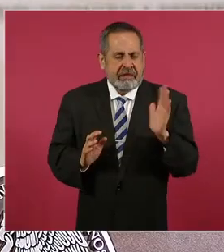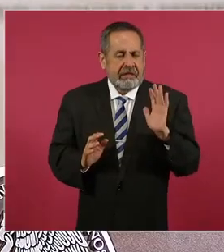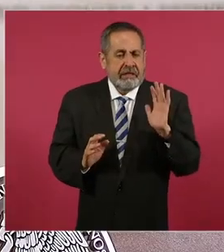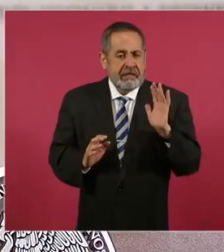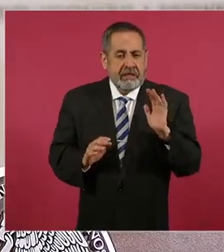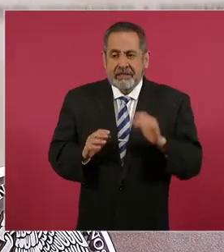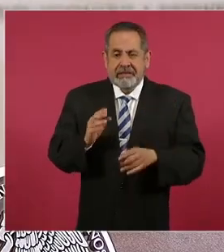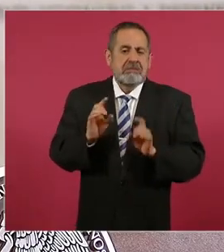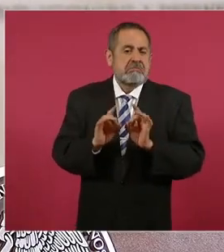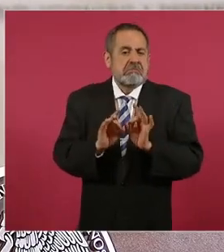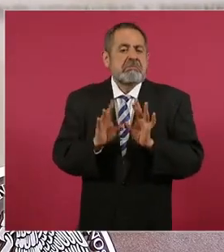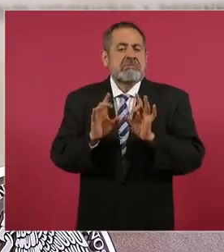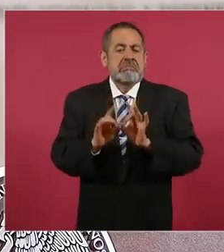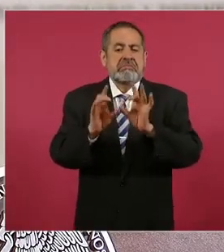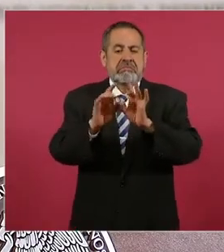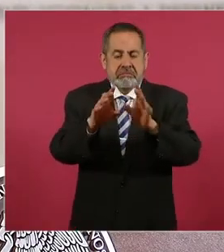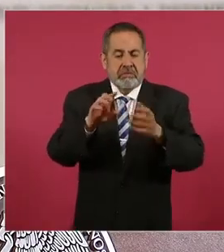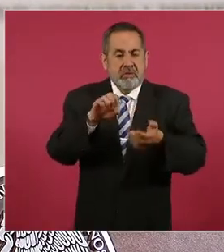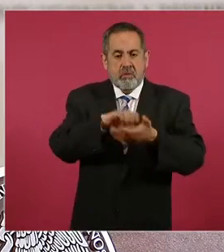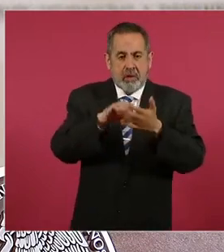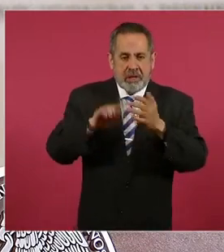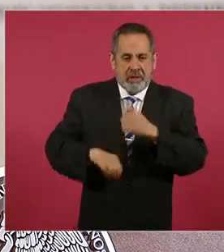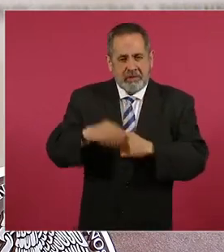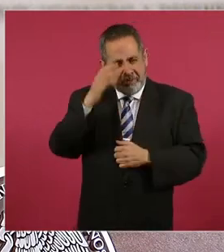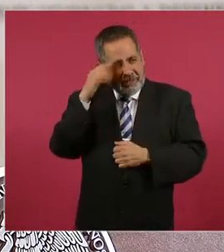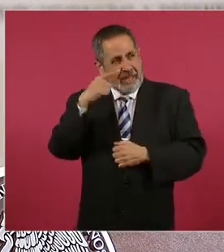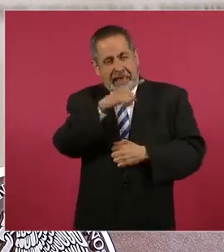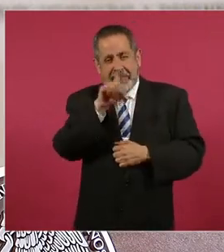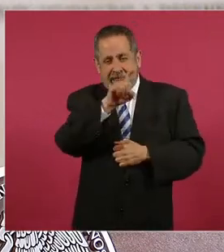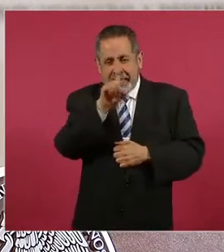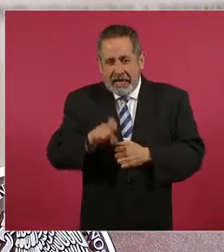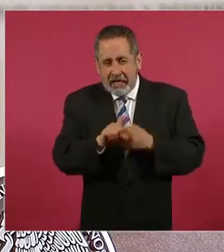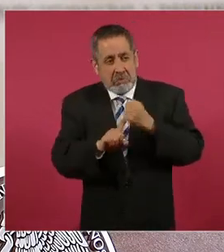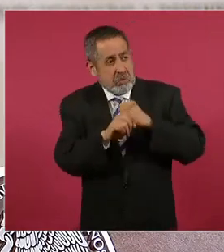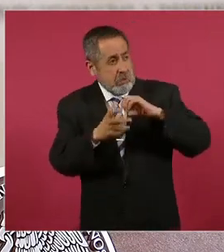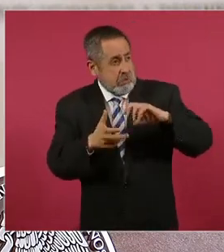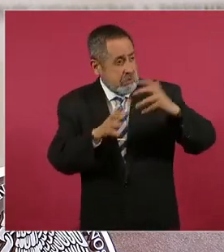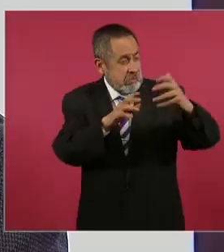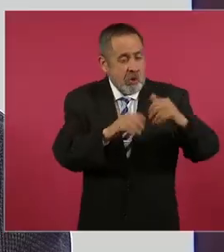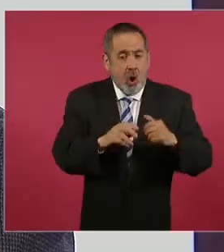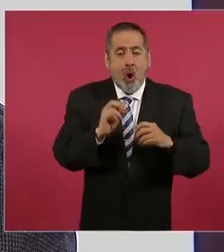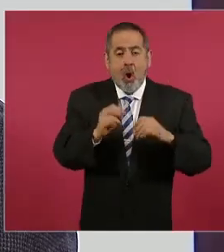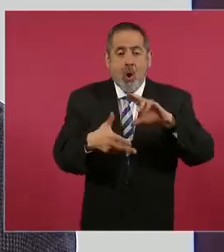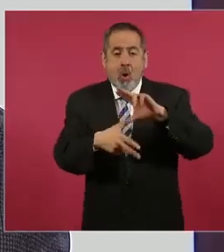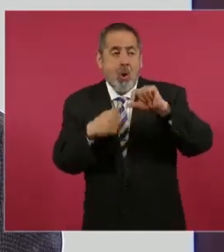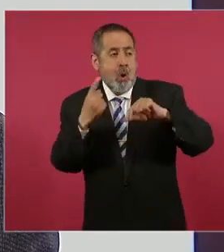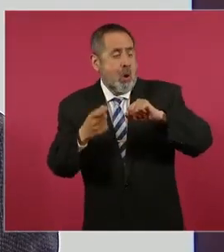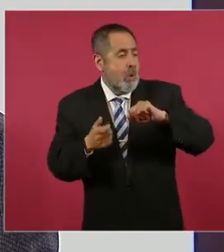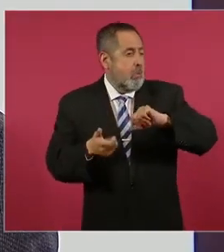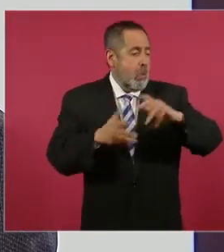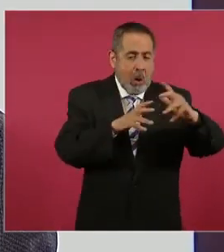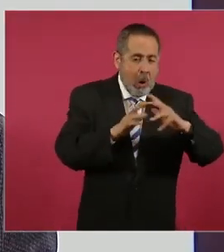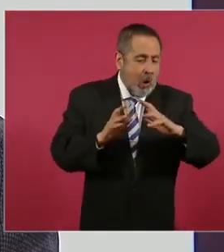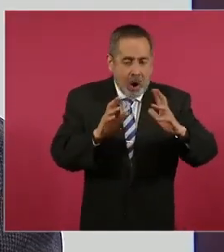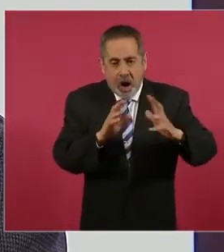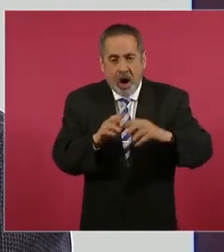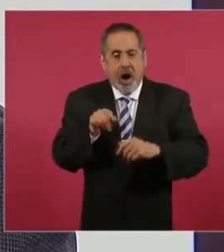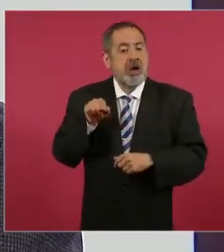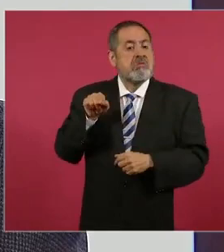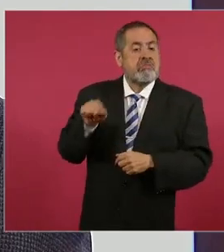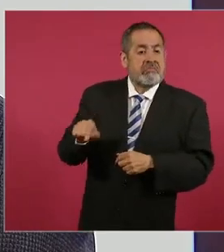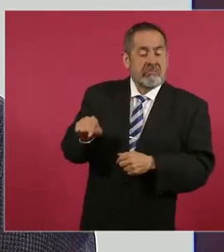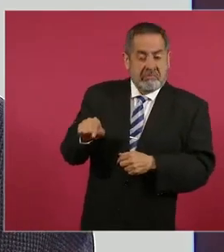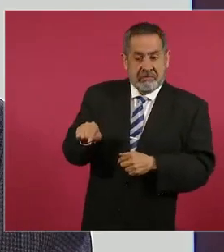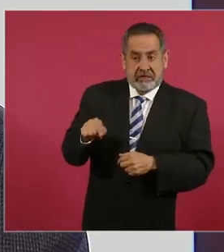distintas eventualidades como el vórtice polar de Texas, a los desastres naturales, el monto de la deuda